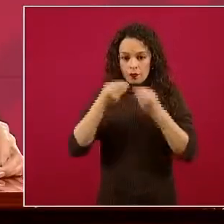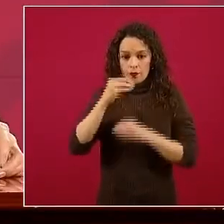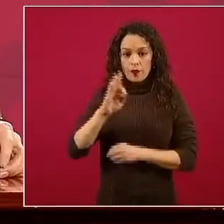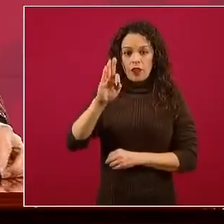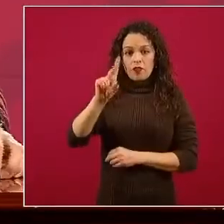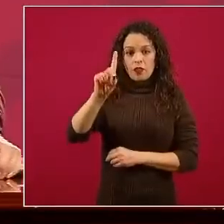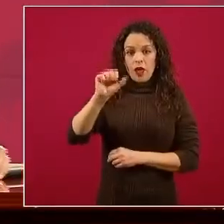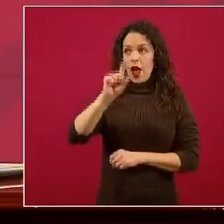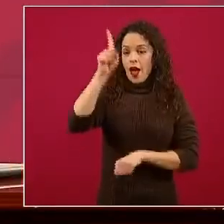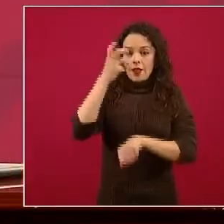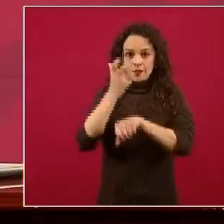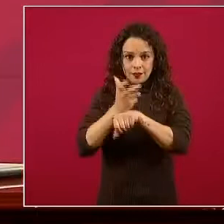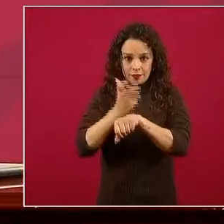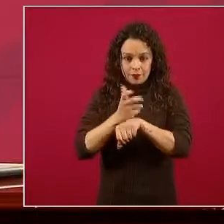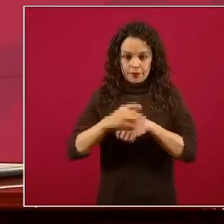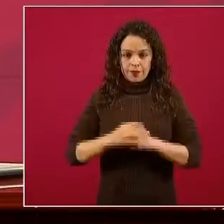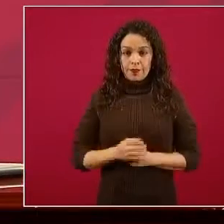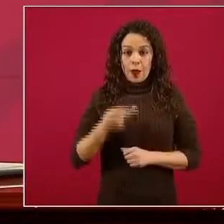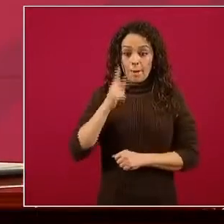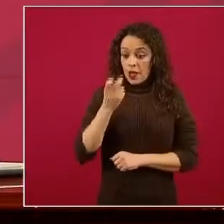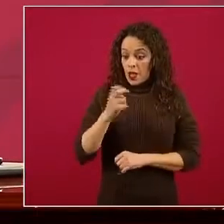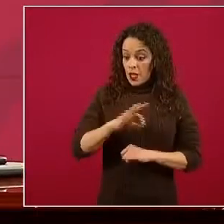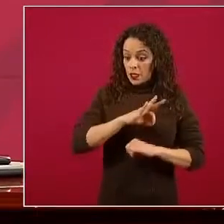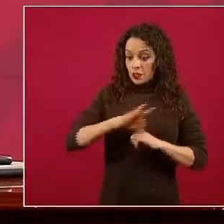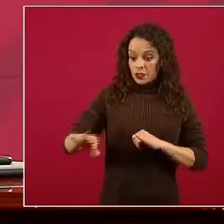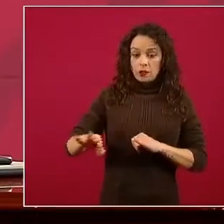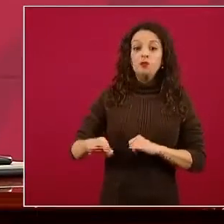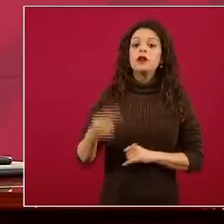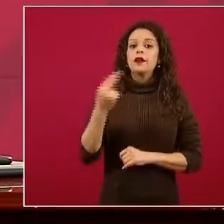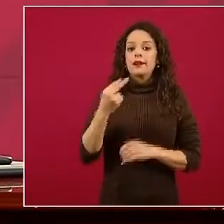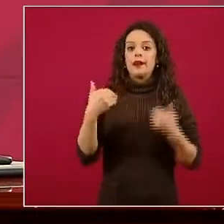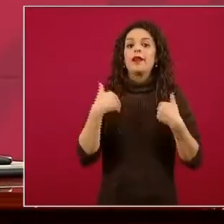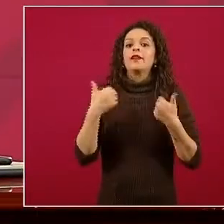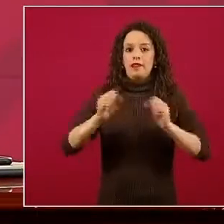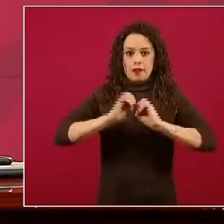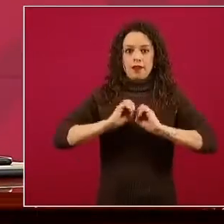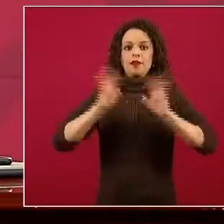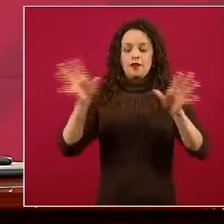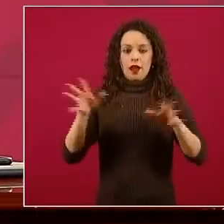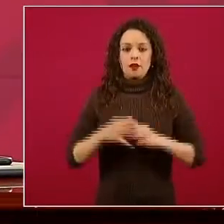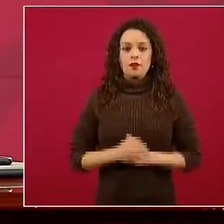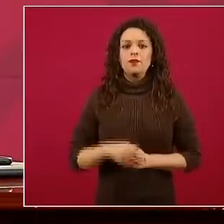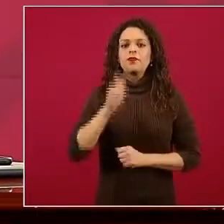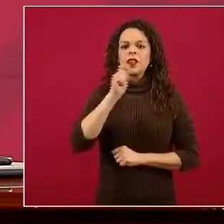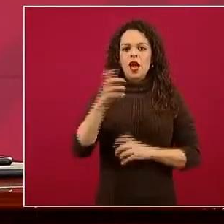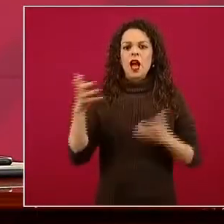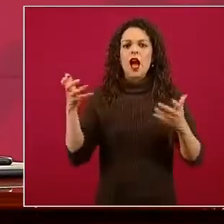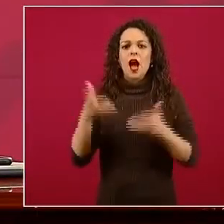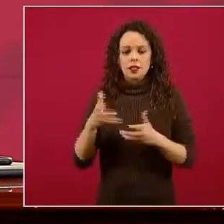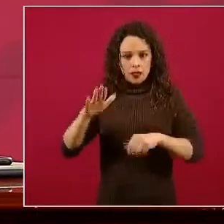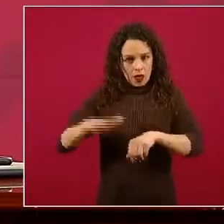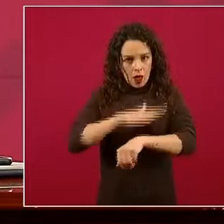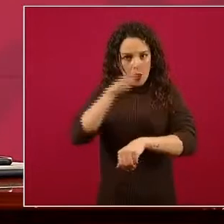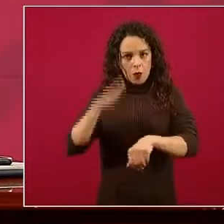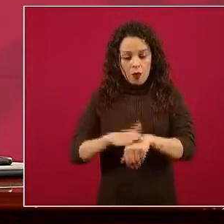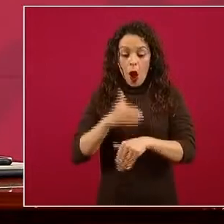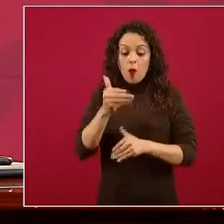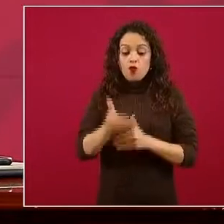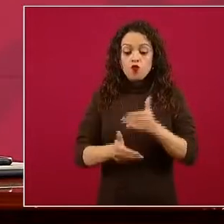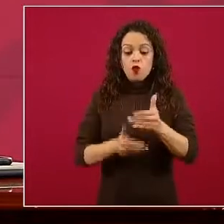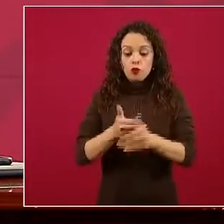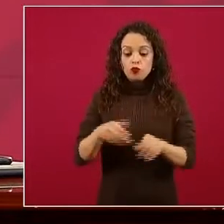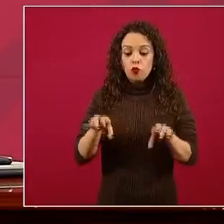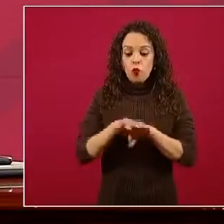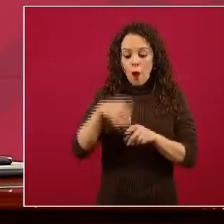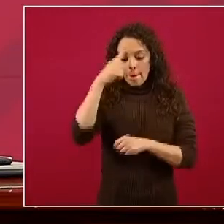Estados Unidos. Sin embargo, esta última, tenemos que tenerlo claro, lo que realizó fue el proceso de evaluación y de